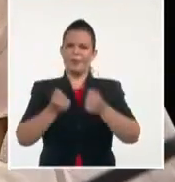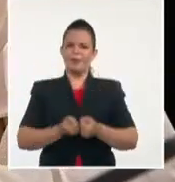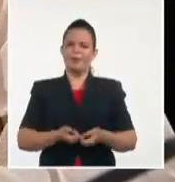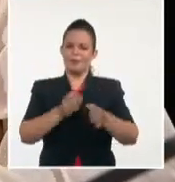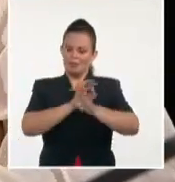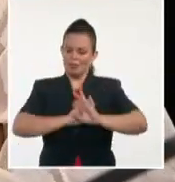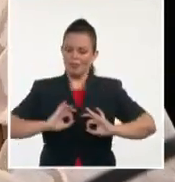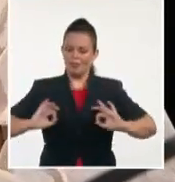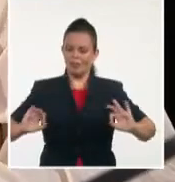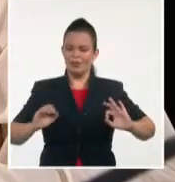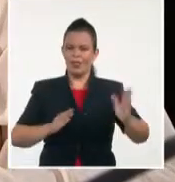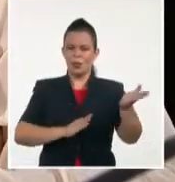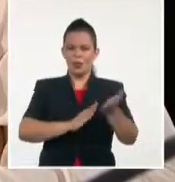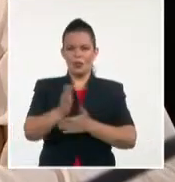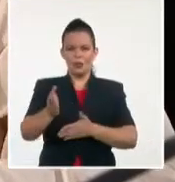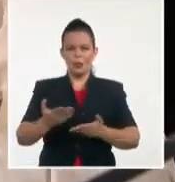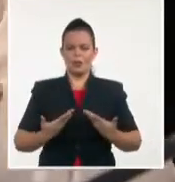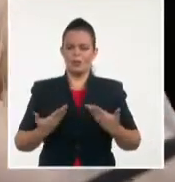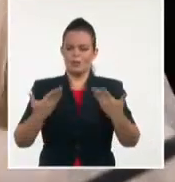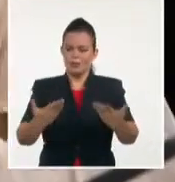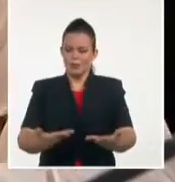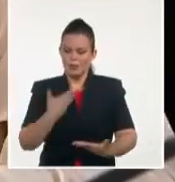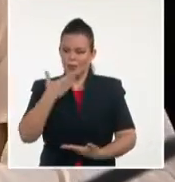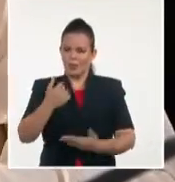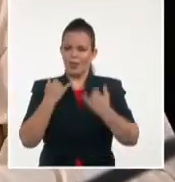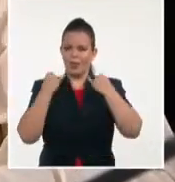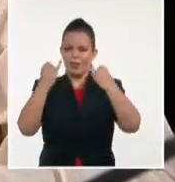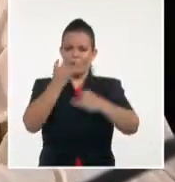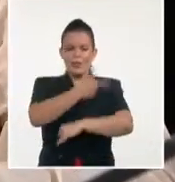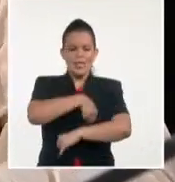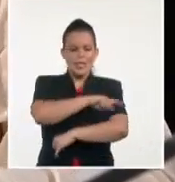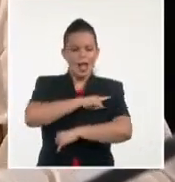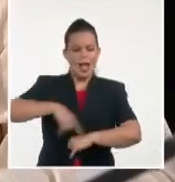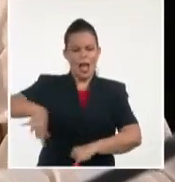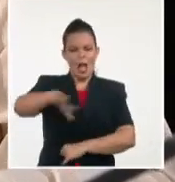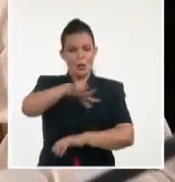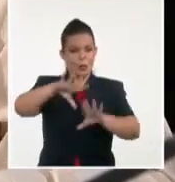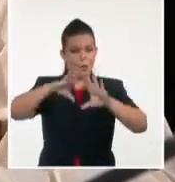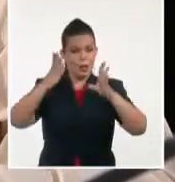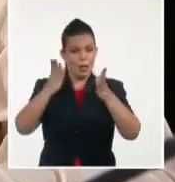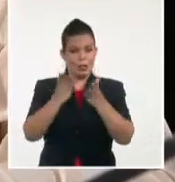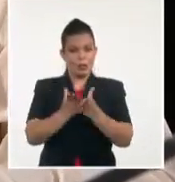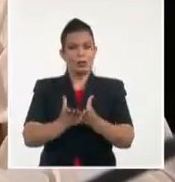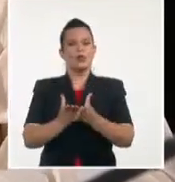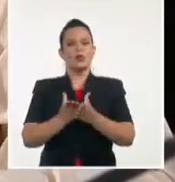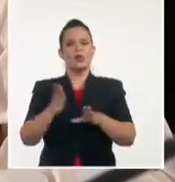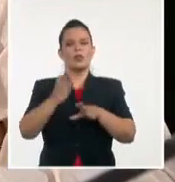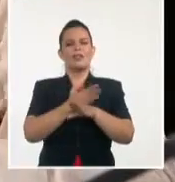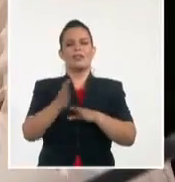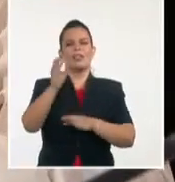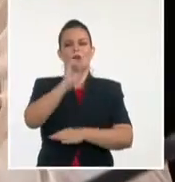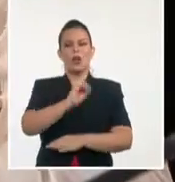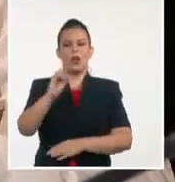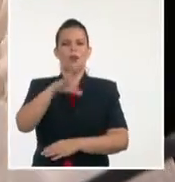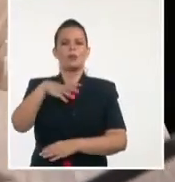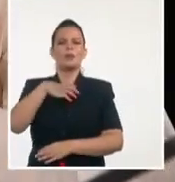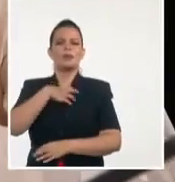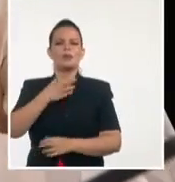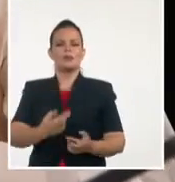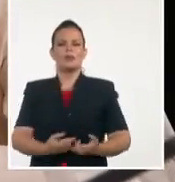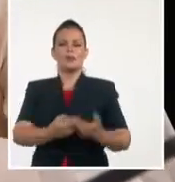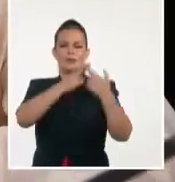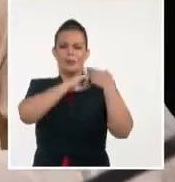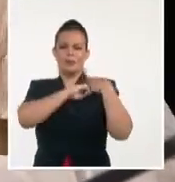poder brindar una mejor información a nuestro pueblo y a todas las entidades que tienen que la responsabilidad de la toma de decisiones y sobre todo